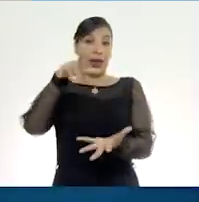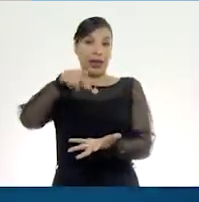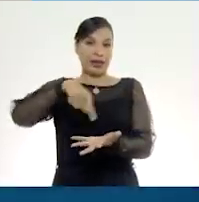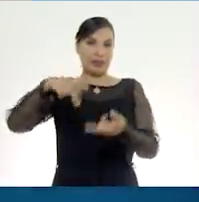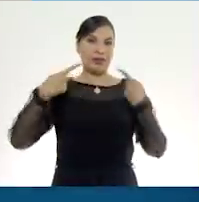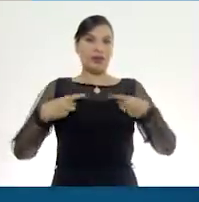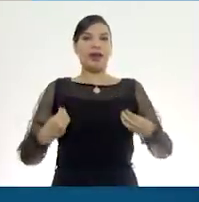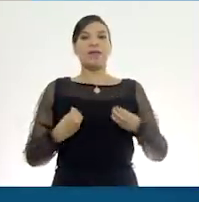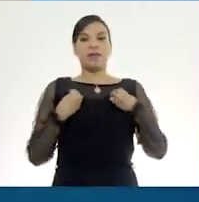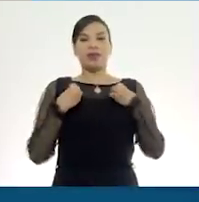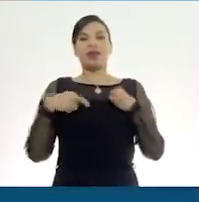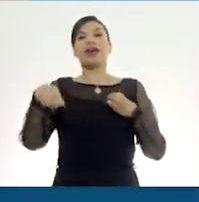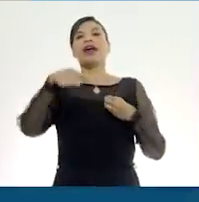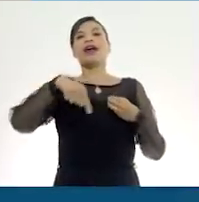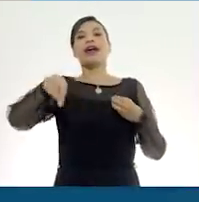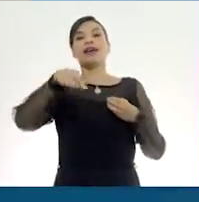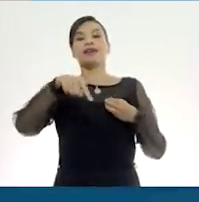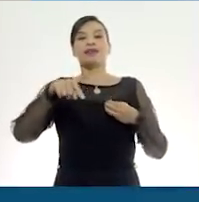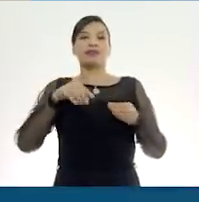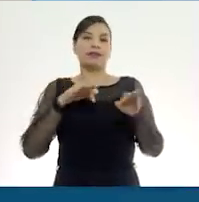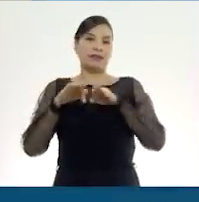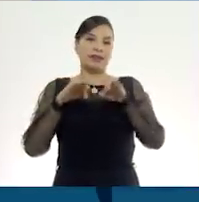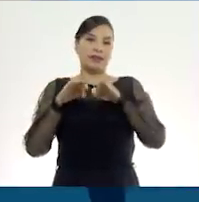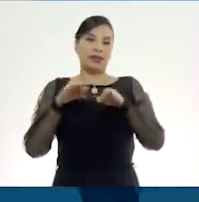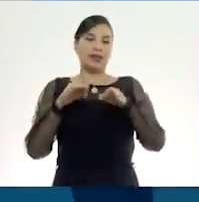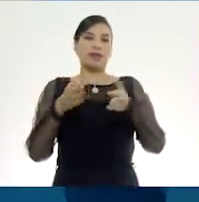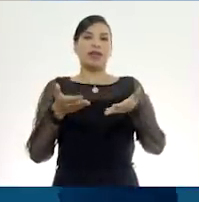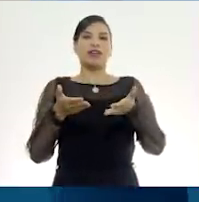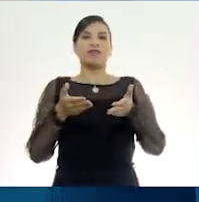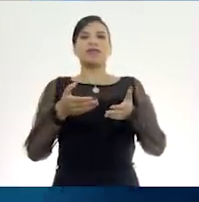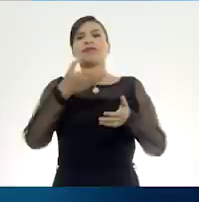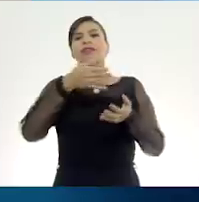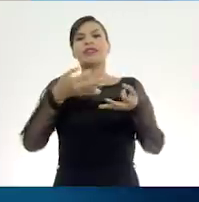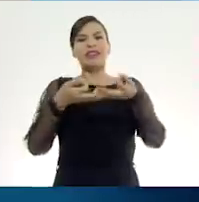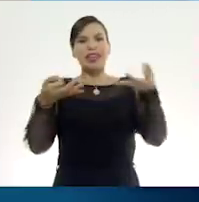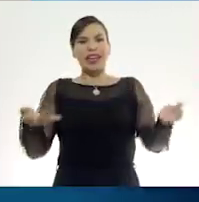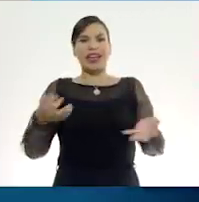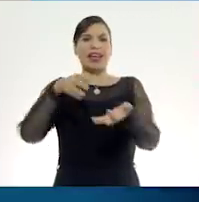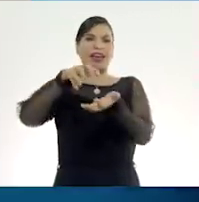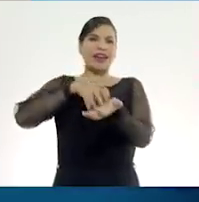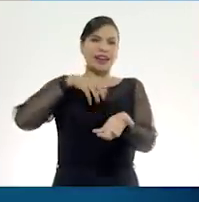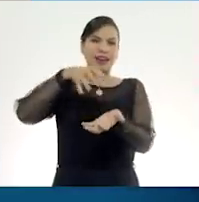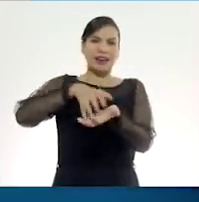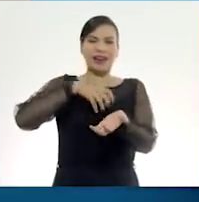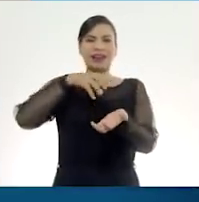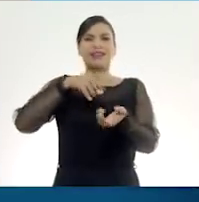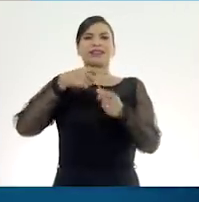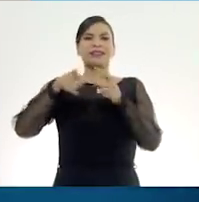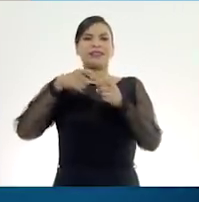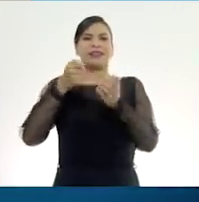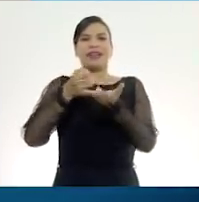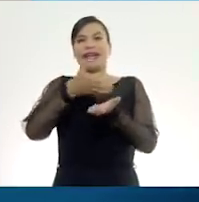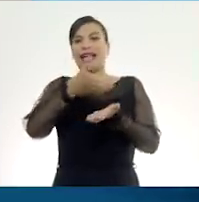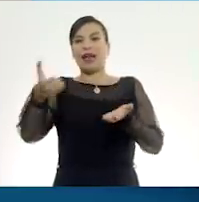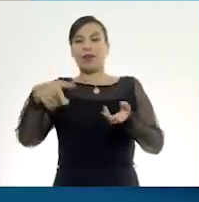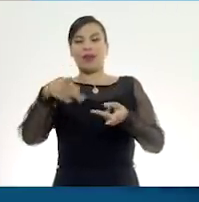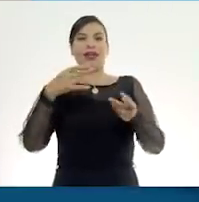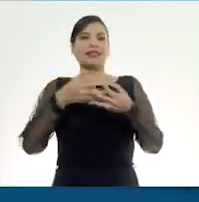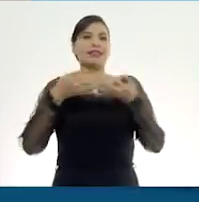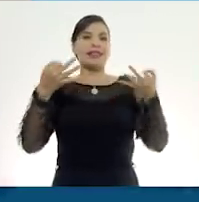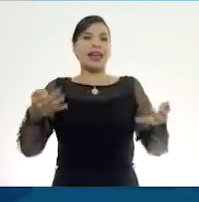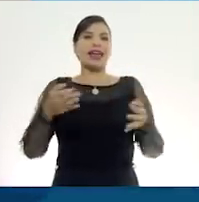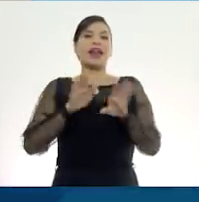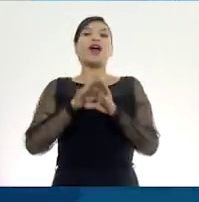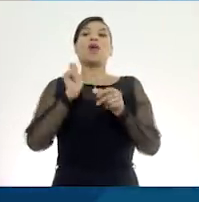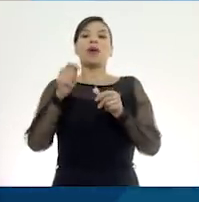la población se desempeñaba en labores con la tierra, eran campesinos, pero las tierras pertenecían a muy